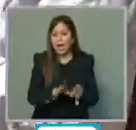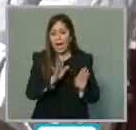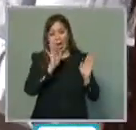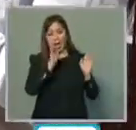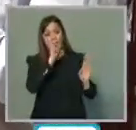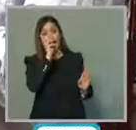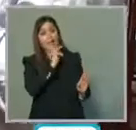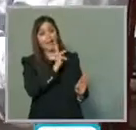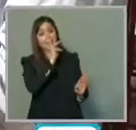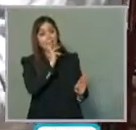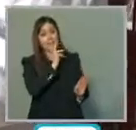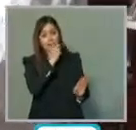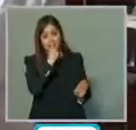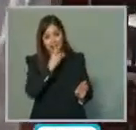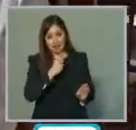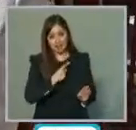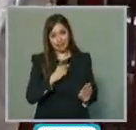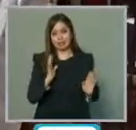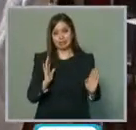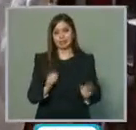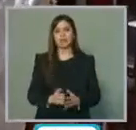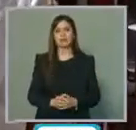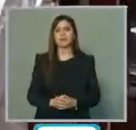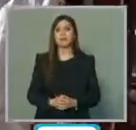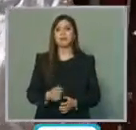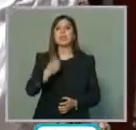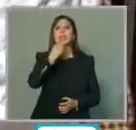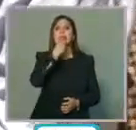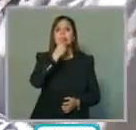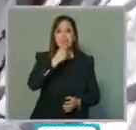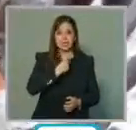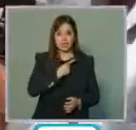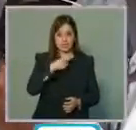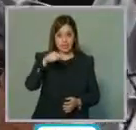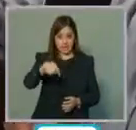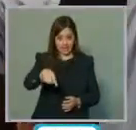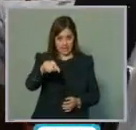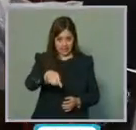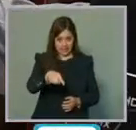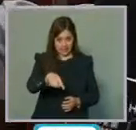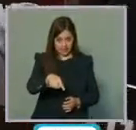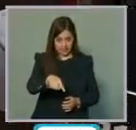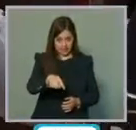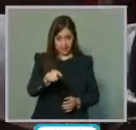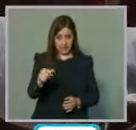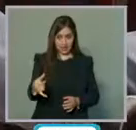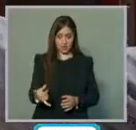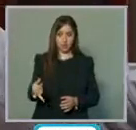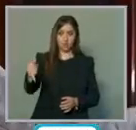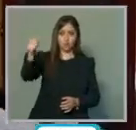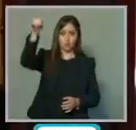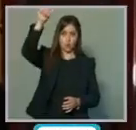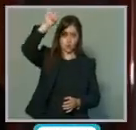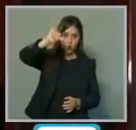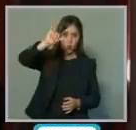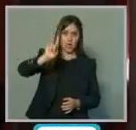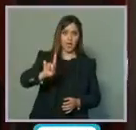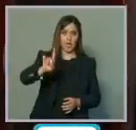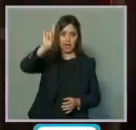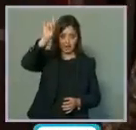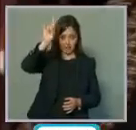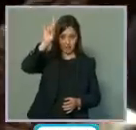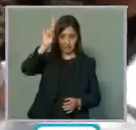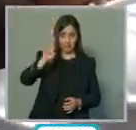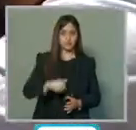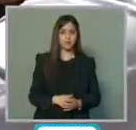maestro, dice, ¿será cierto? A ver, ¿qué dijo? Dice que vacíe esta copa, el contenido acá, Sí,